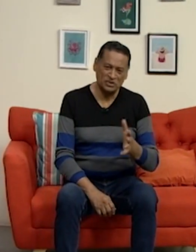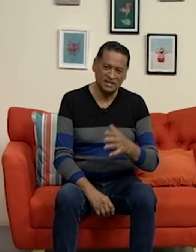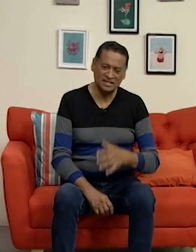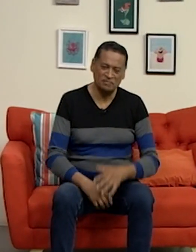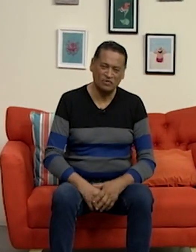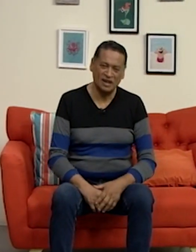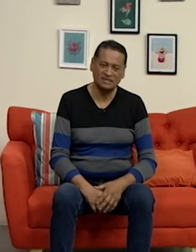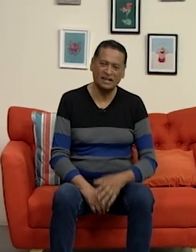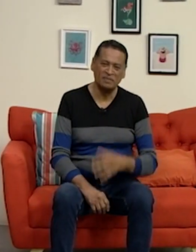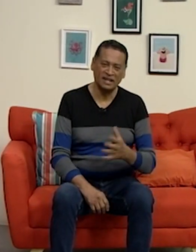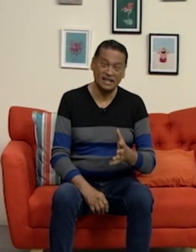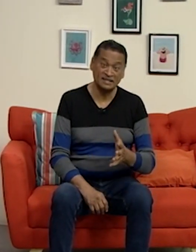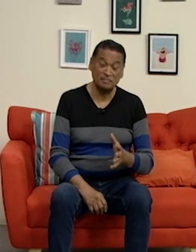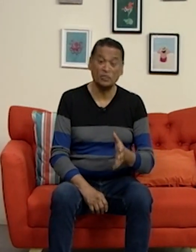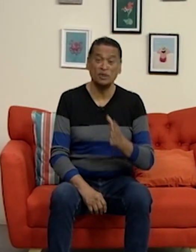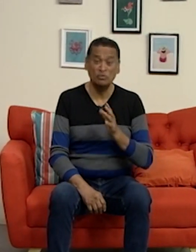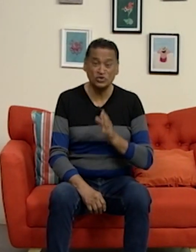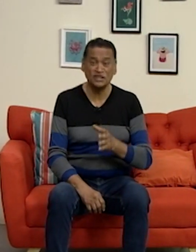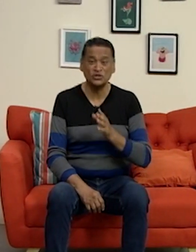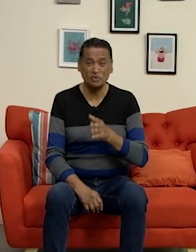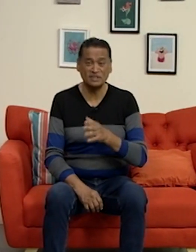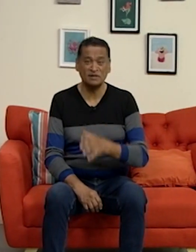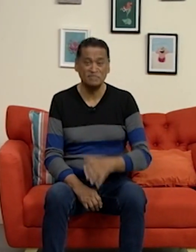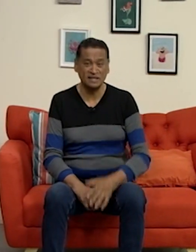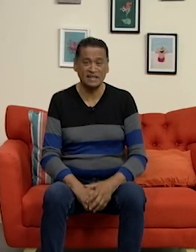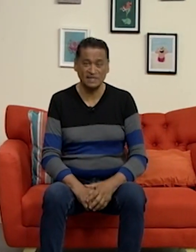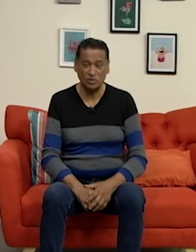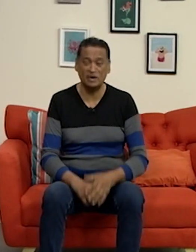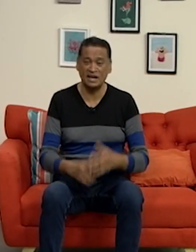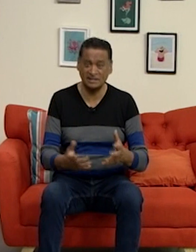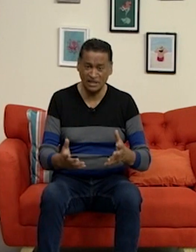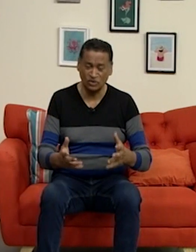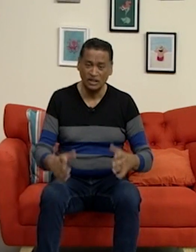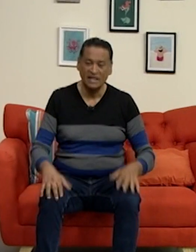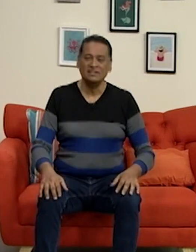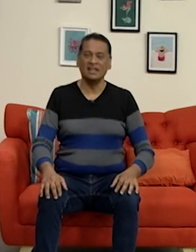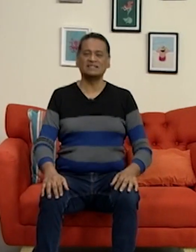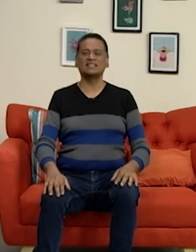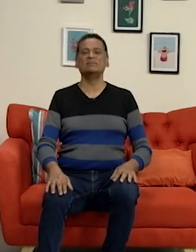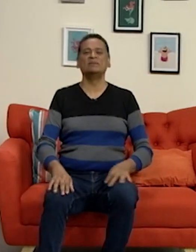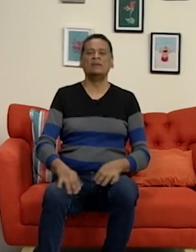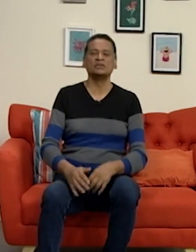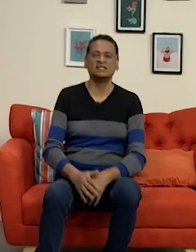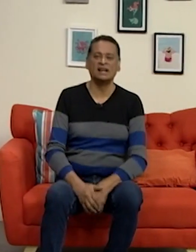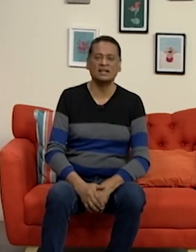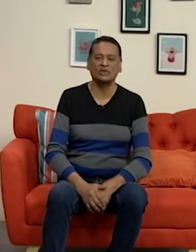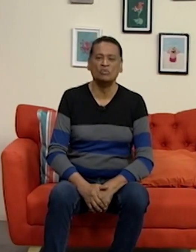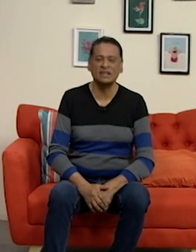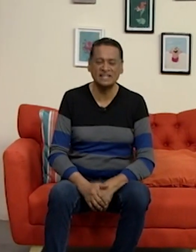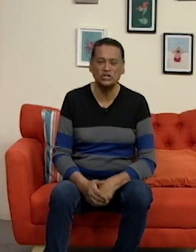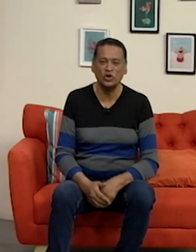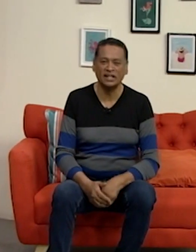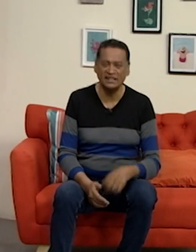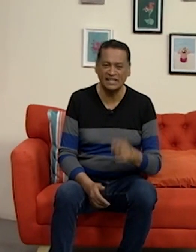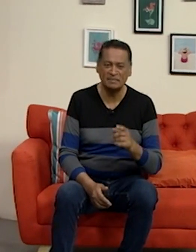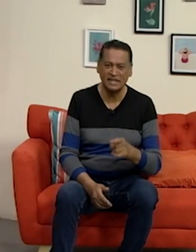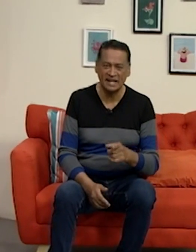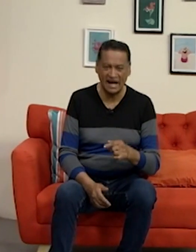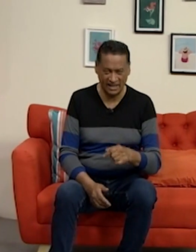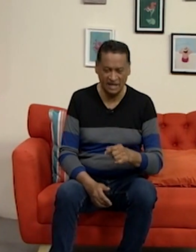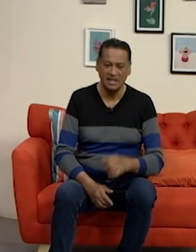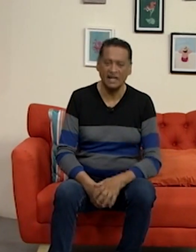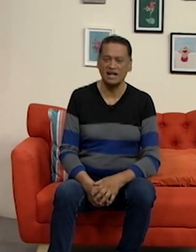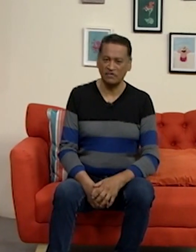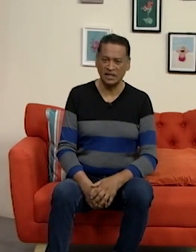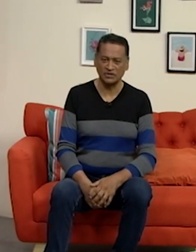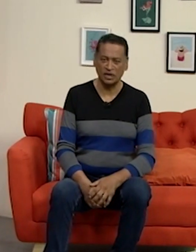Para muchas es muy fácil el maquillarse, pero hay muchas normas también de aseo para hacerlo. De este tema vamos a estar conversando el día de mañana